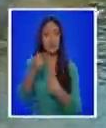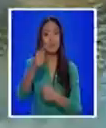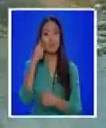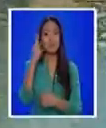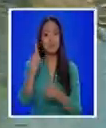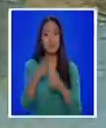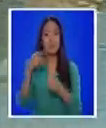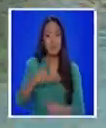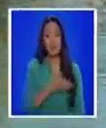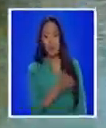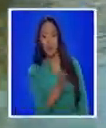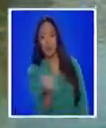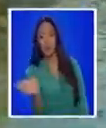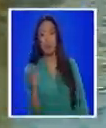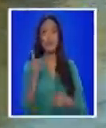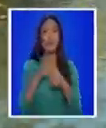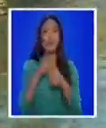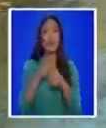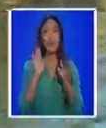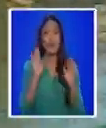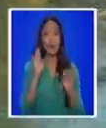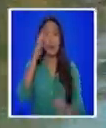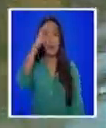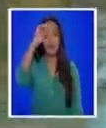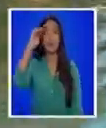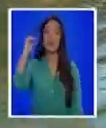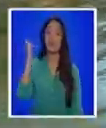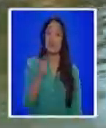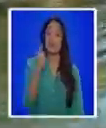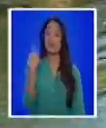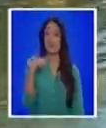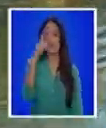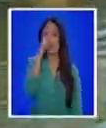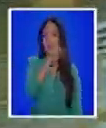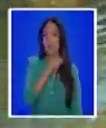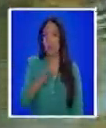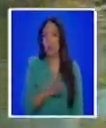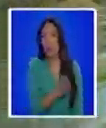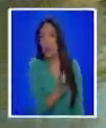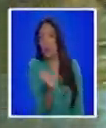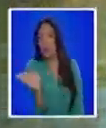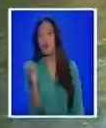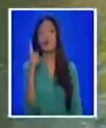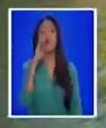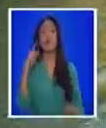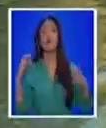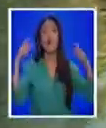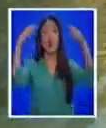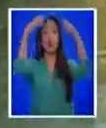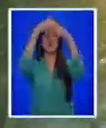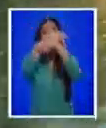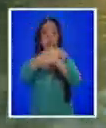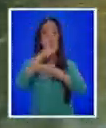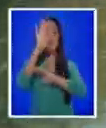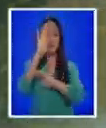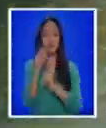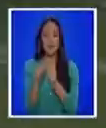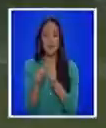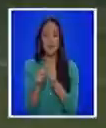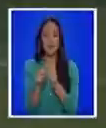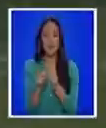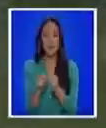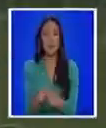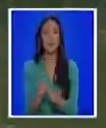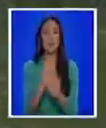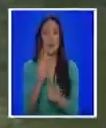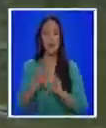primera curva. Este es el primer reto para entrar al puente Rompecorazones y se acerca vertiginosamente al